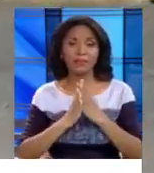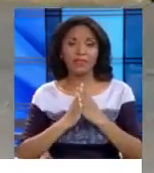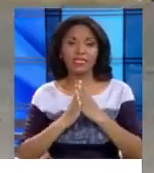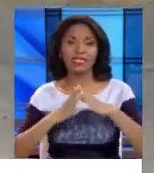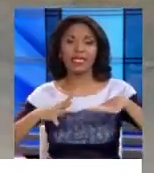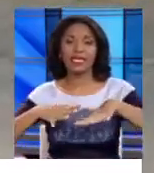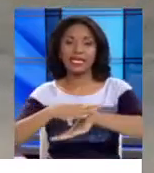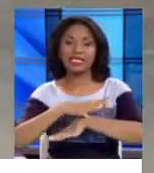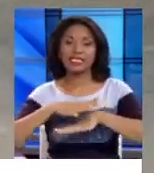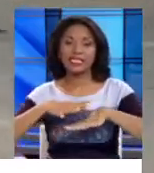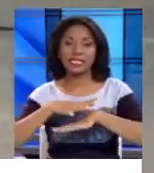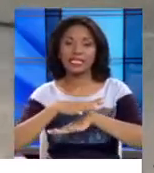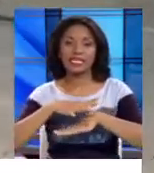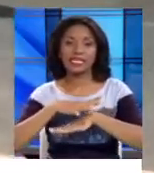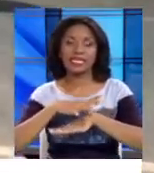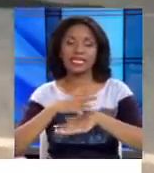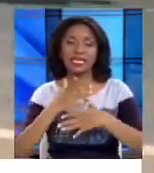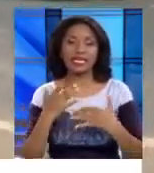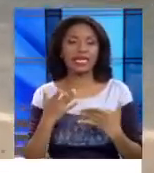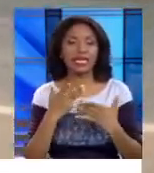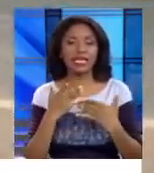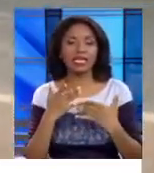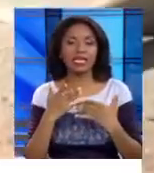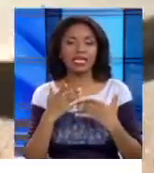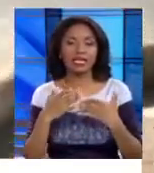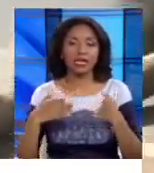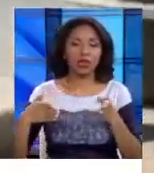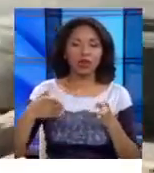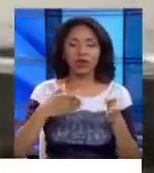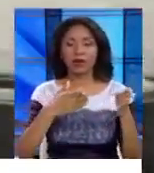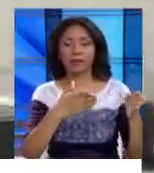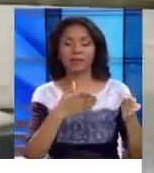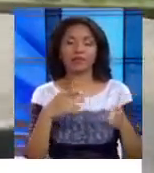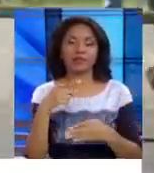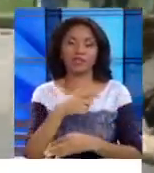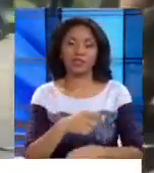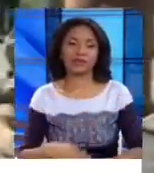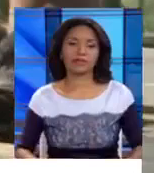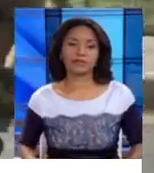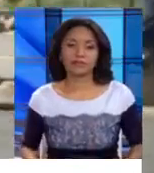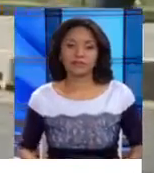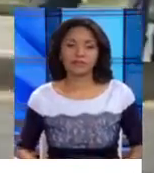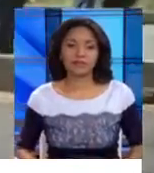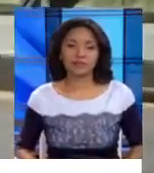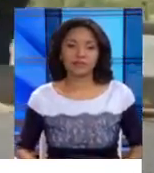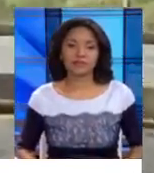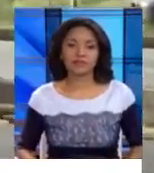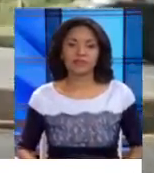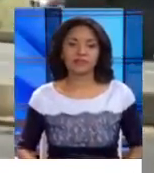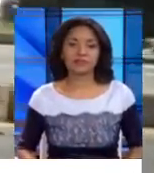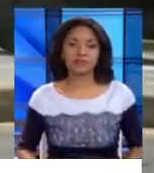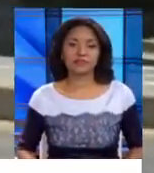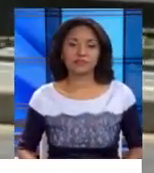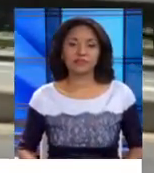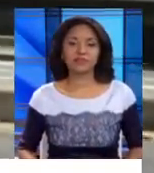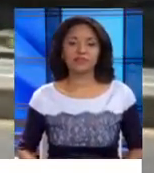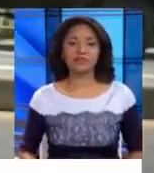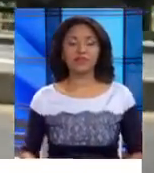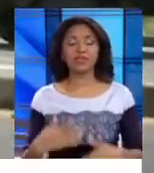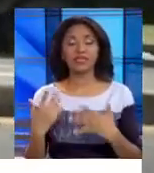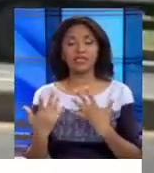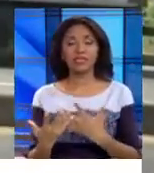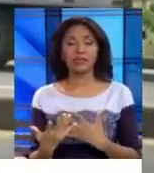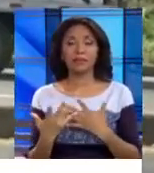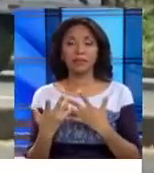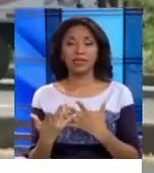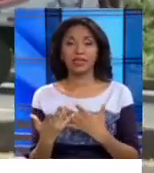rehabilitación y mejoramiento de caminos de penetración y también de producción. Ellos están a la espera de que una comisión de